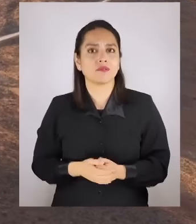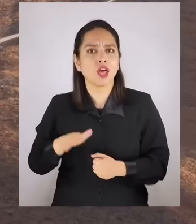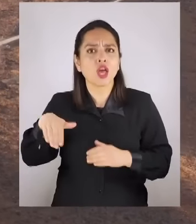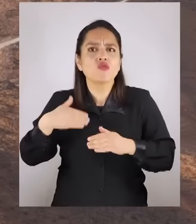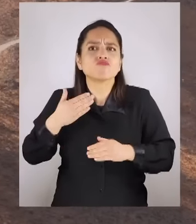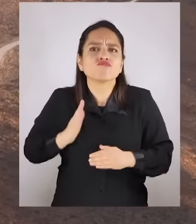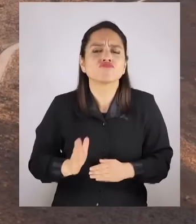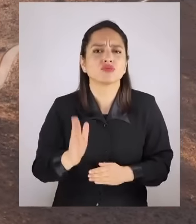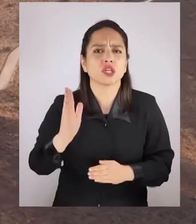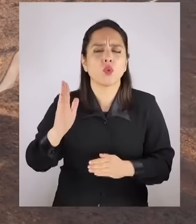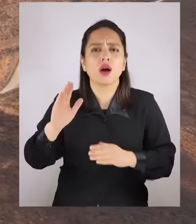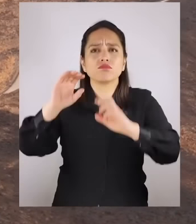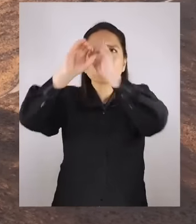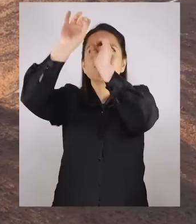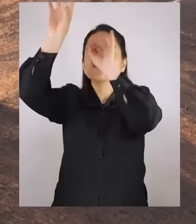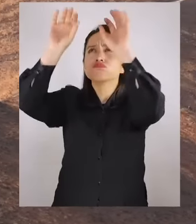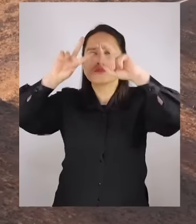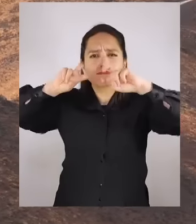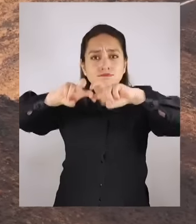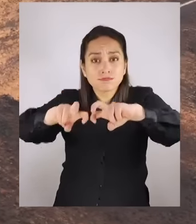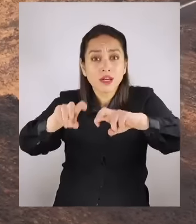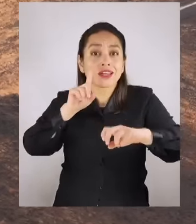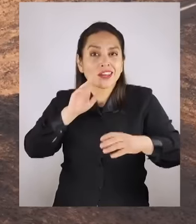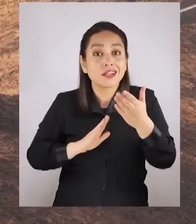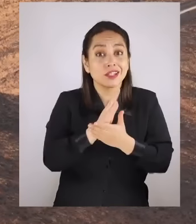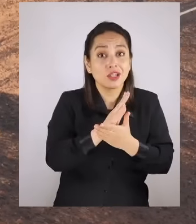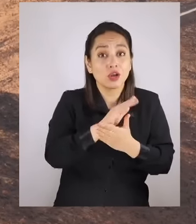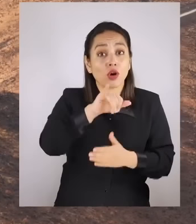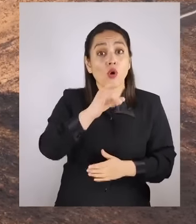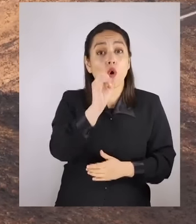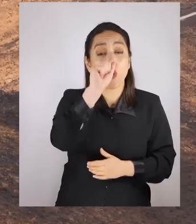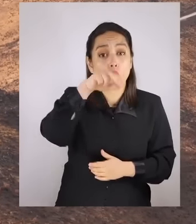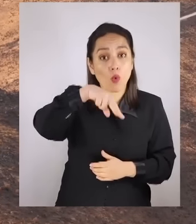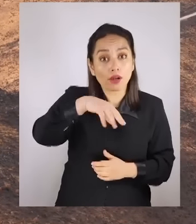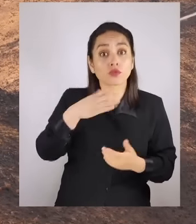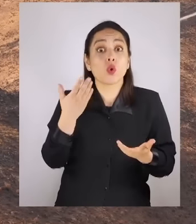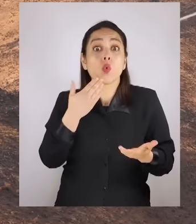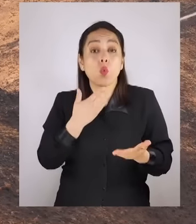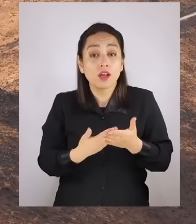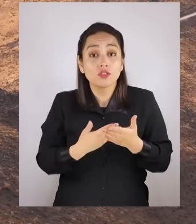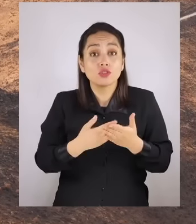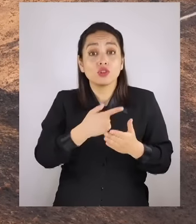de exploración del universo iniciado por Juan Muat en el siglo XIX.